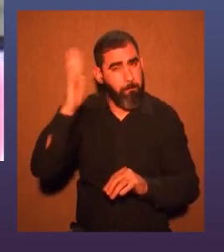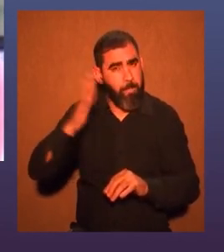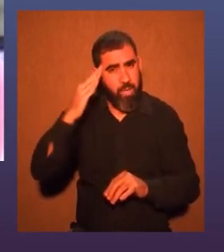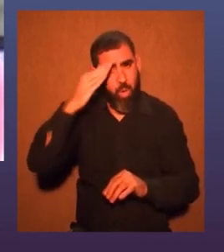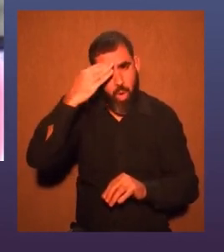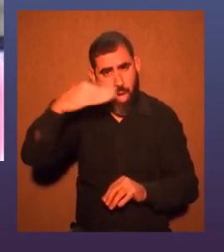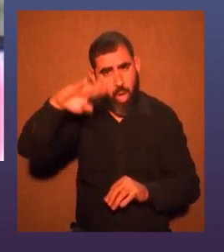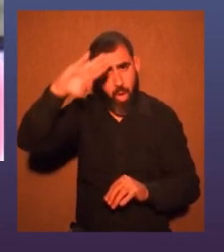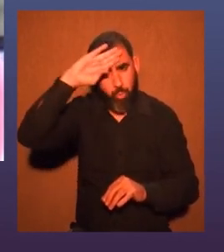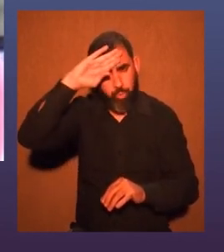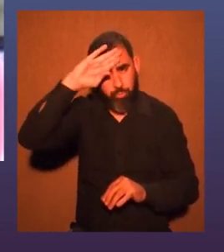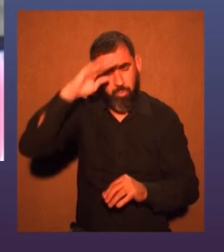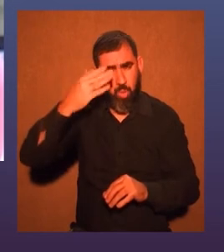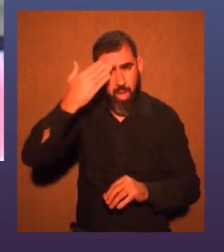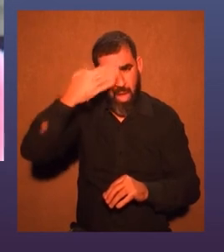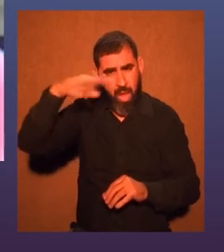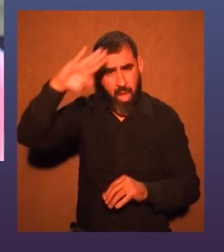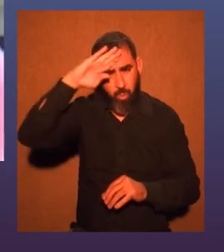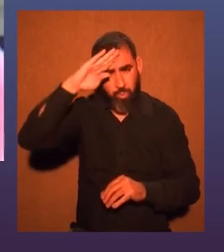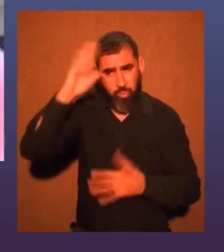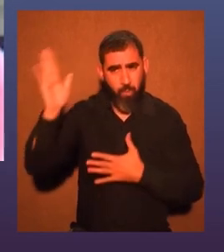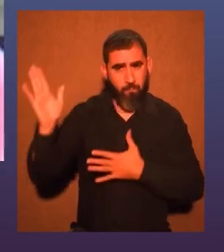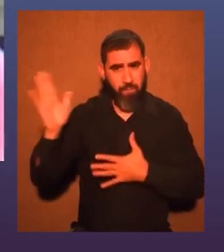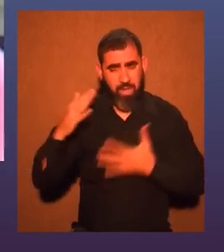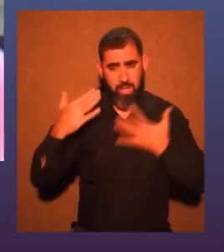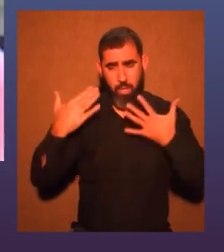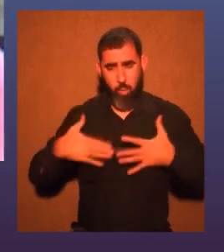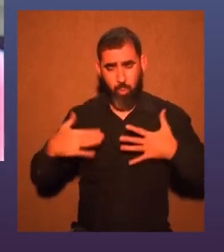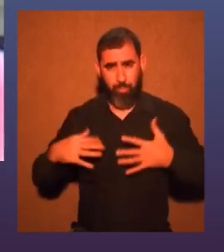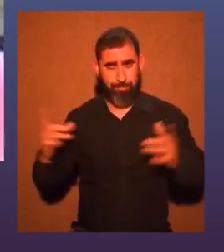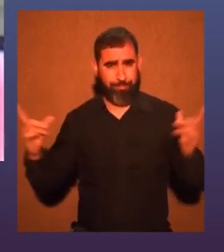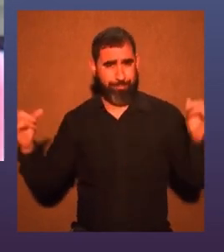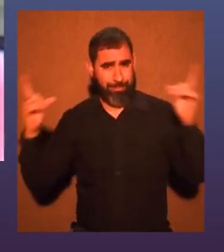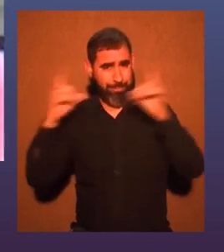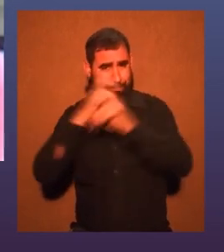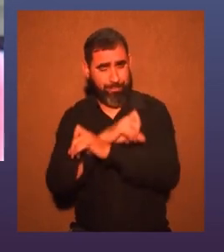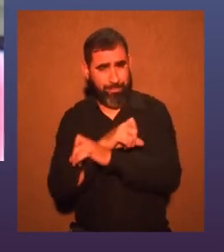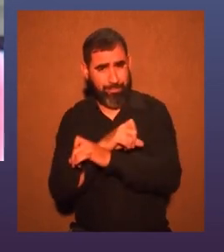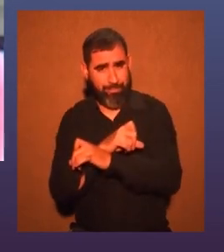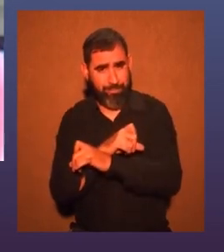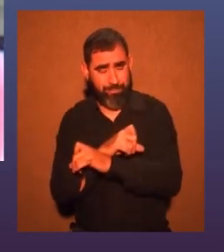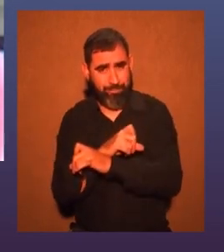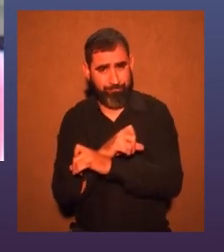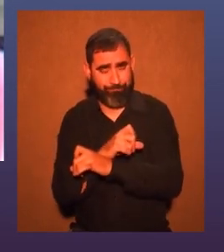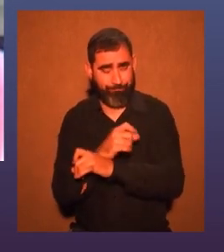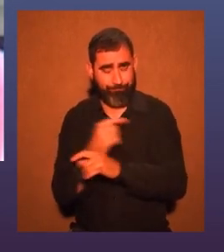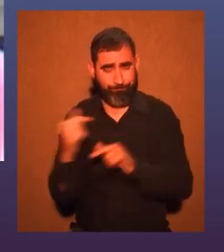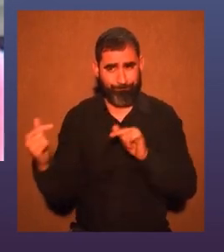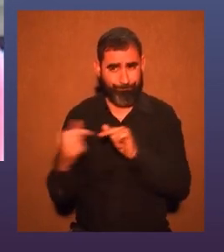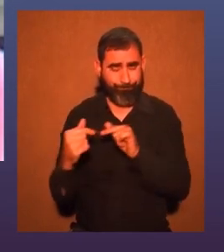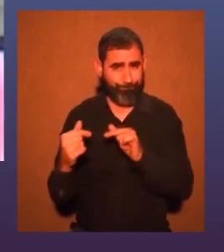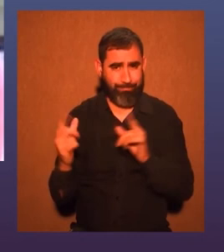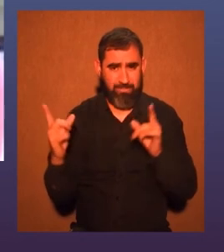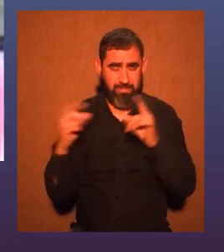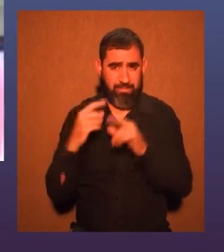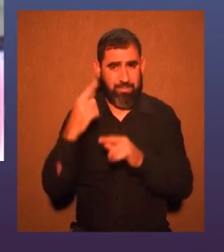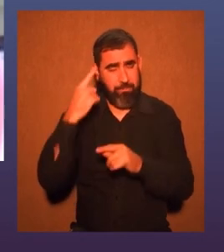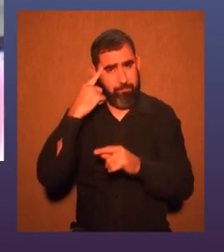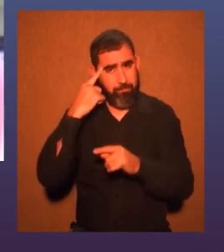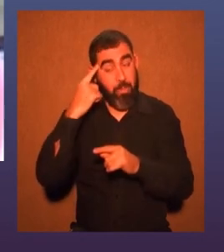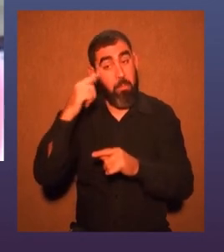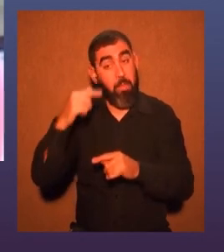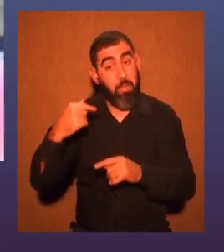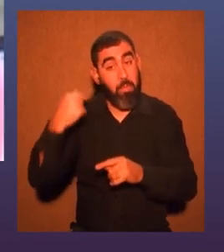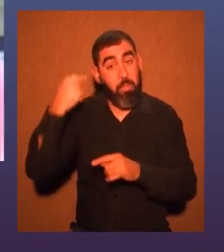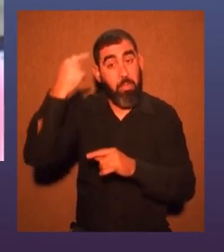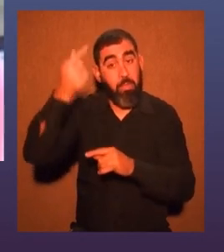gaucho vestido de ballet, va a ser muy difícil, no sé, era como que de primeras, ¿no? Pero después